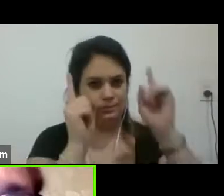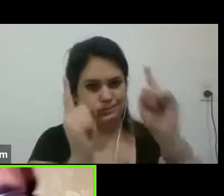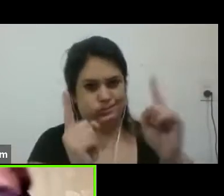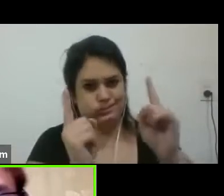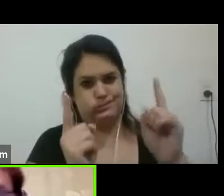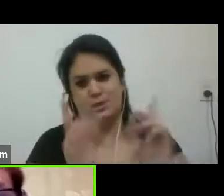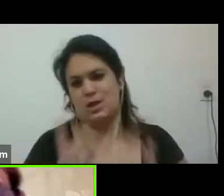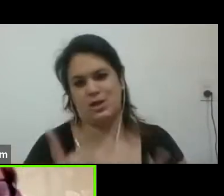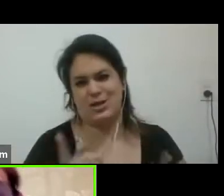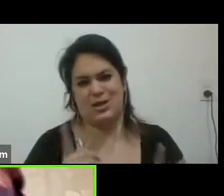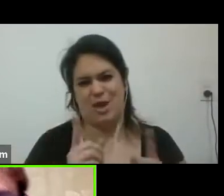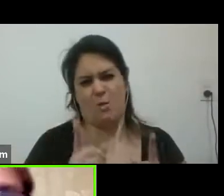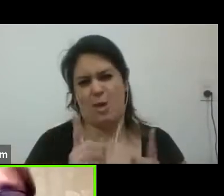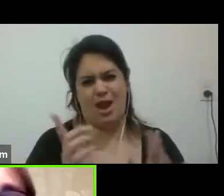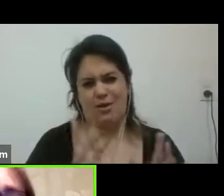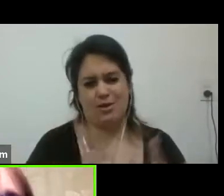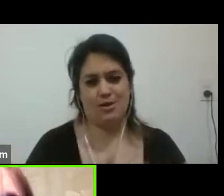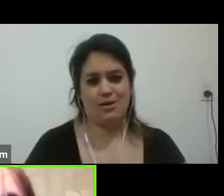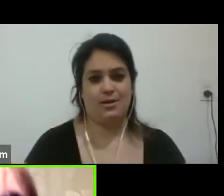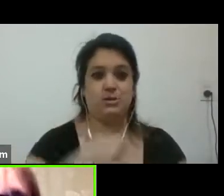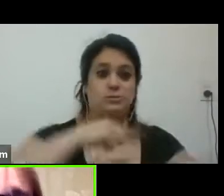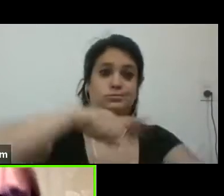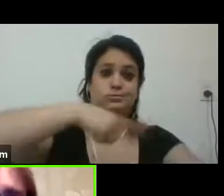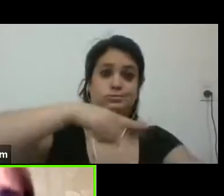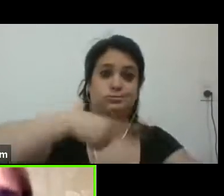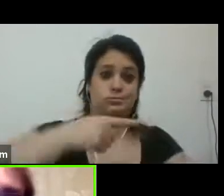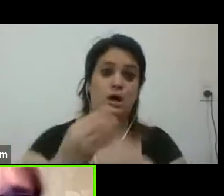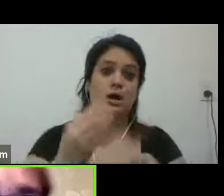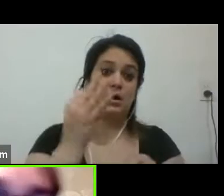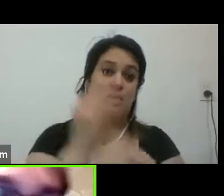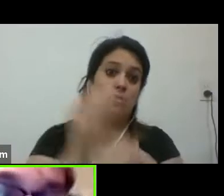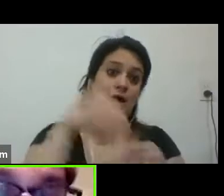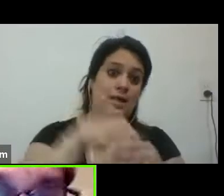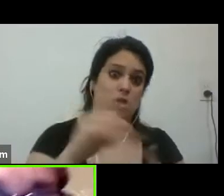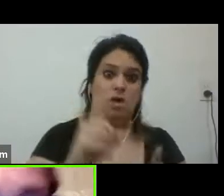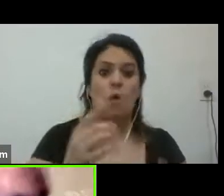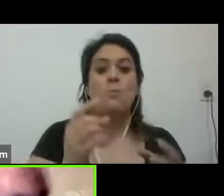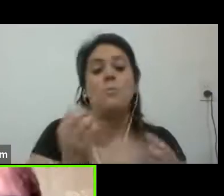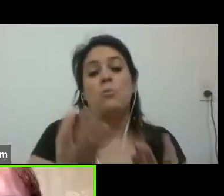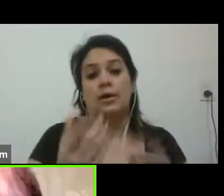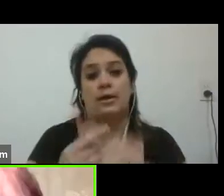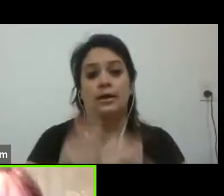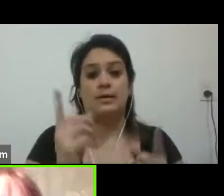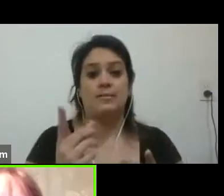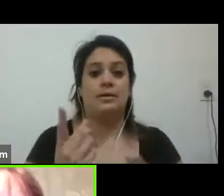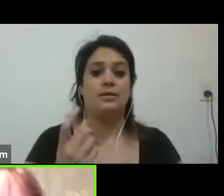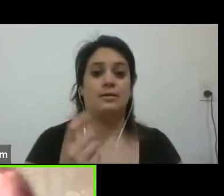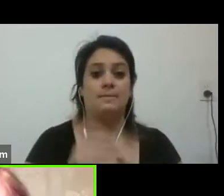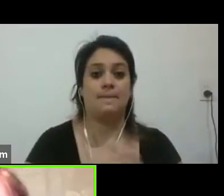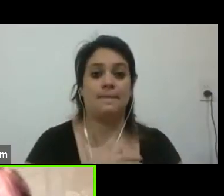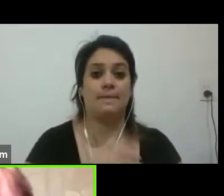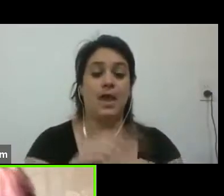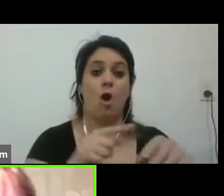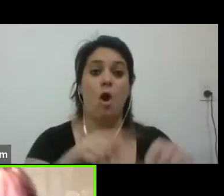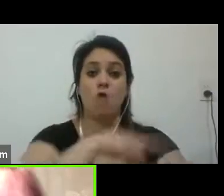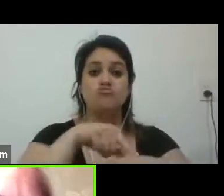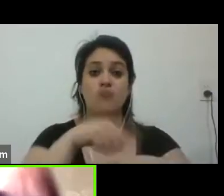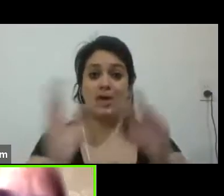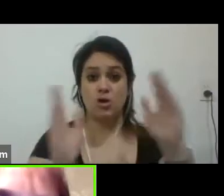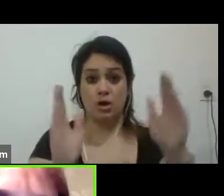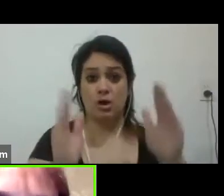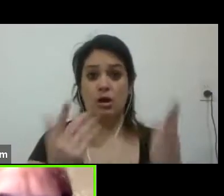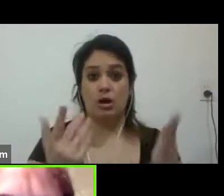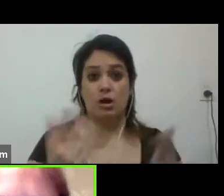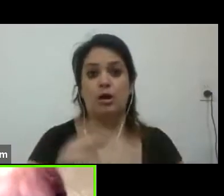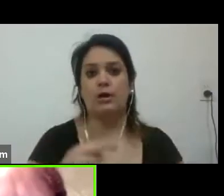no es que van a estar todas esas horas dentro de la institución porque en cierto punto lo que buscamos es colocar un margen del cual el alumno